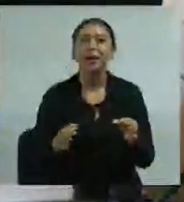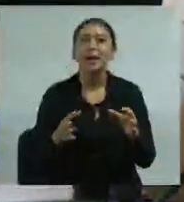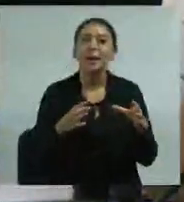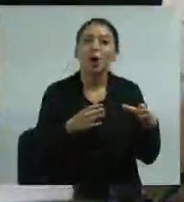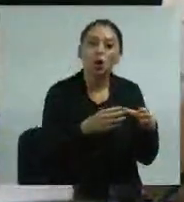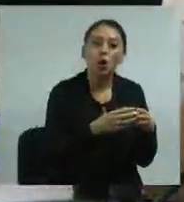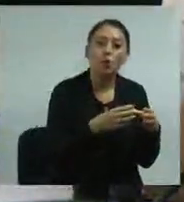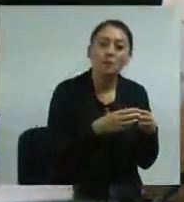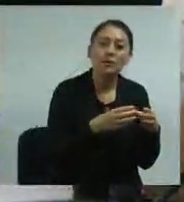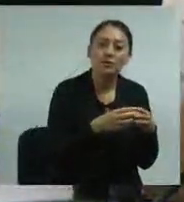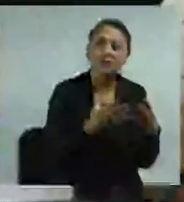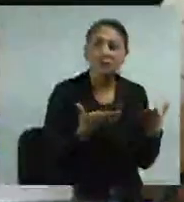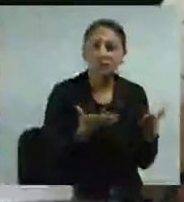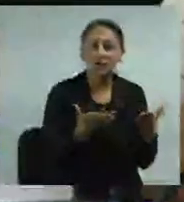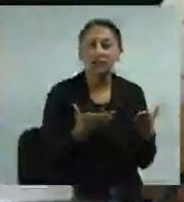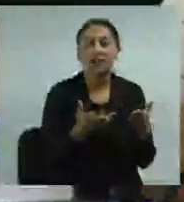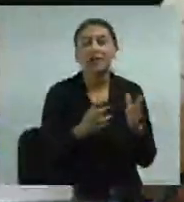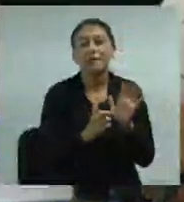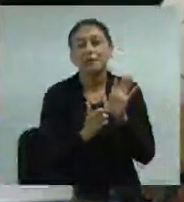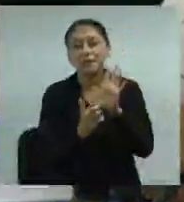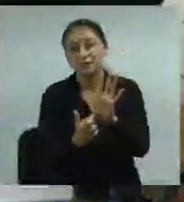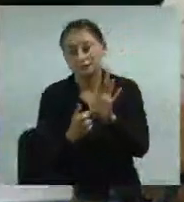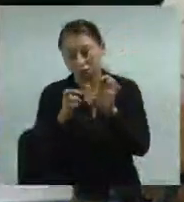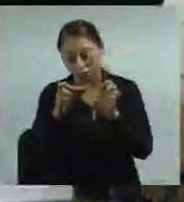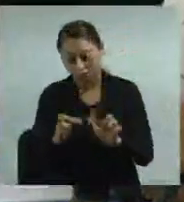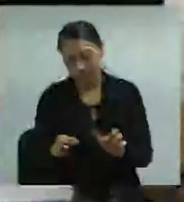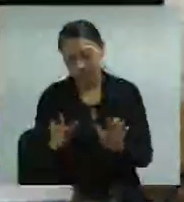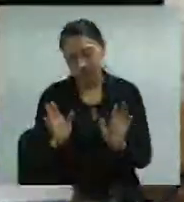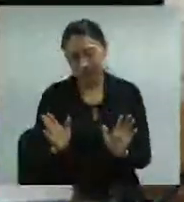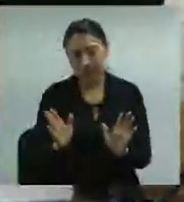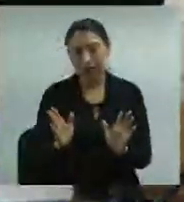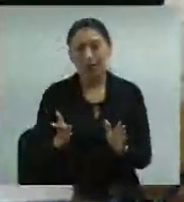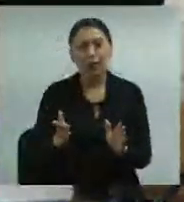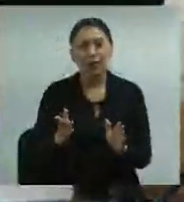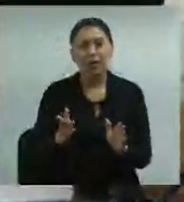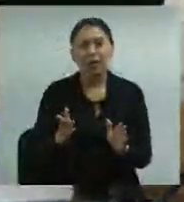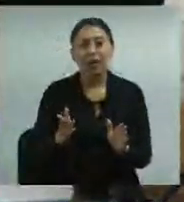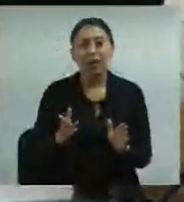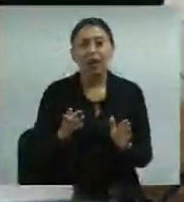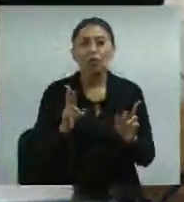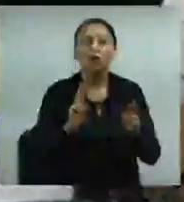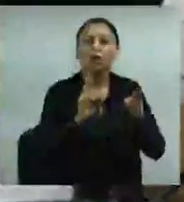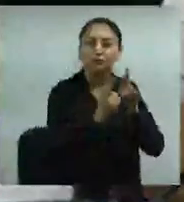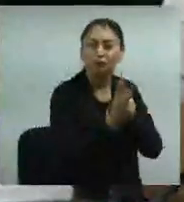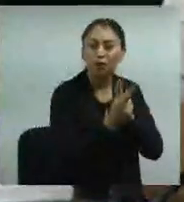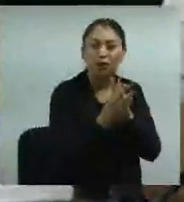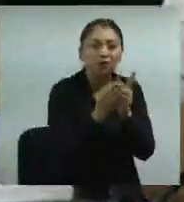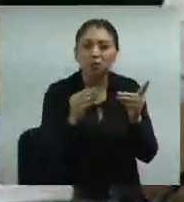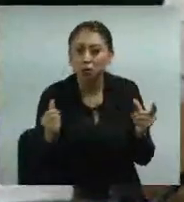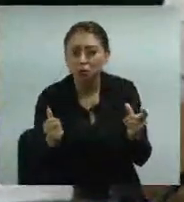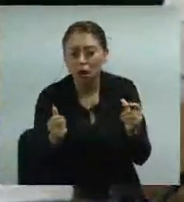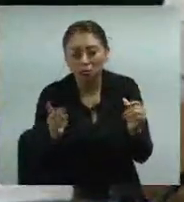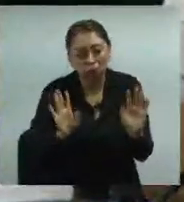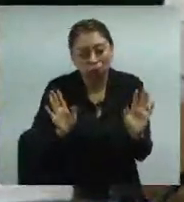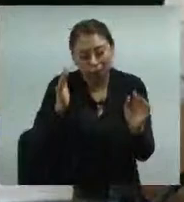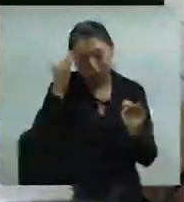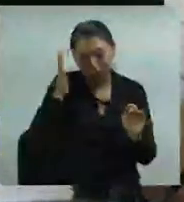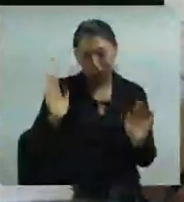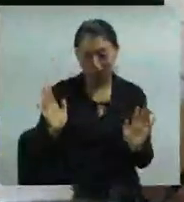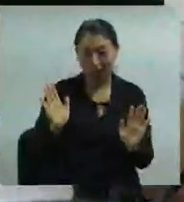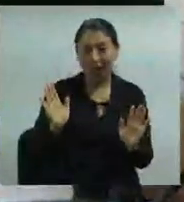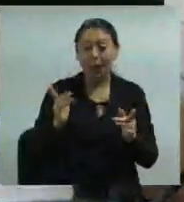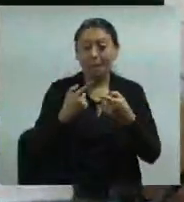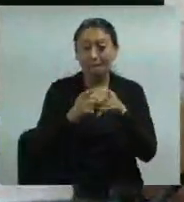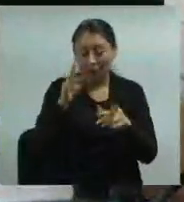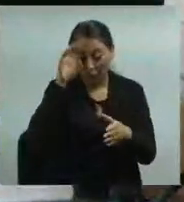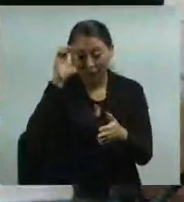la redundancia, en la comisión de postulación. No sé si una reforma en este momento lo vaya a resolver, no sé, porque finalmente creo que el Congreso